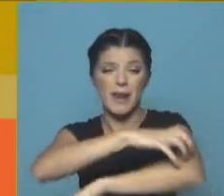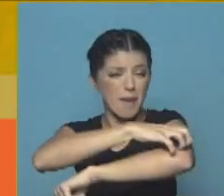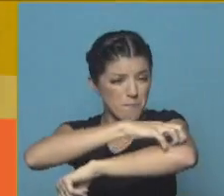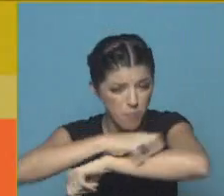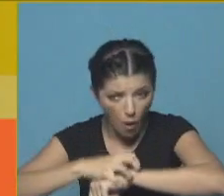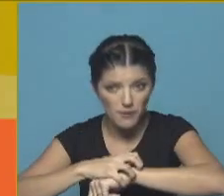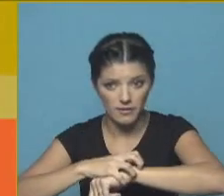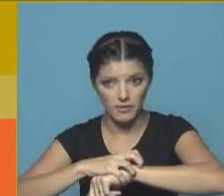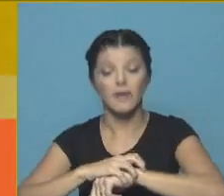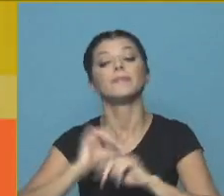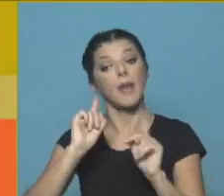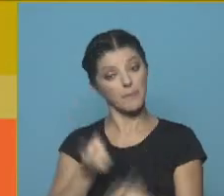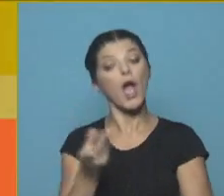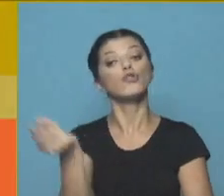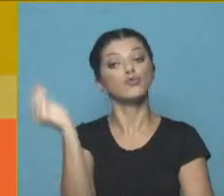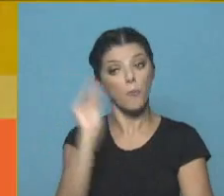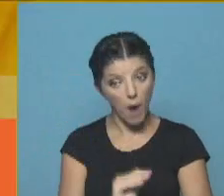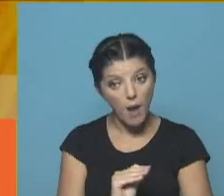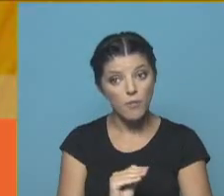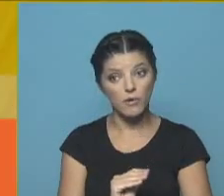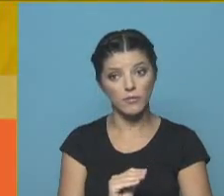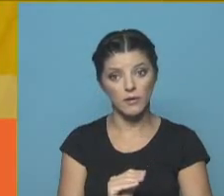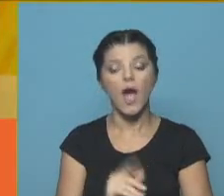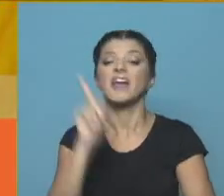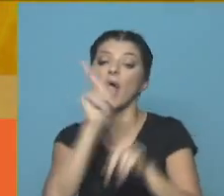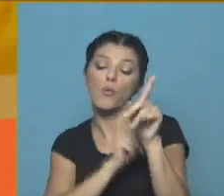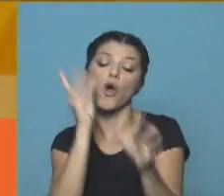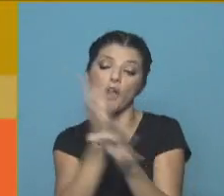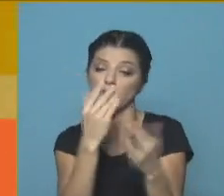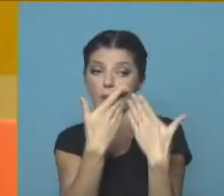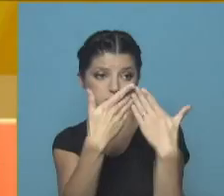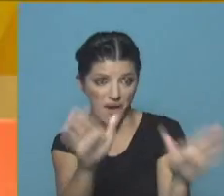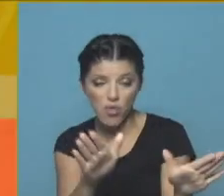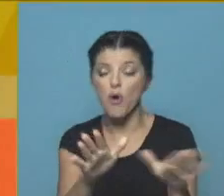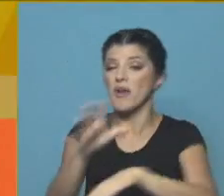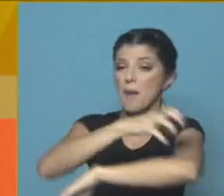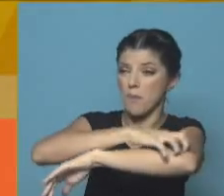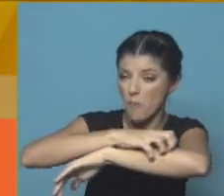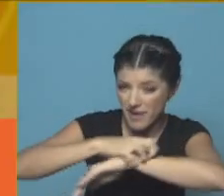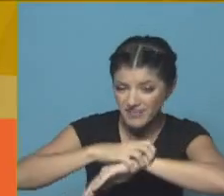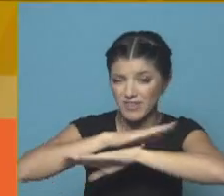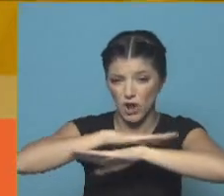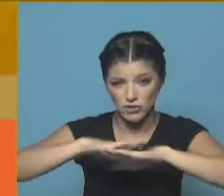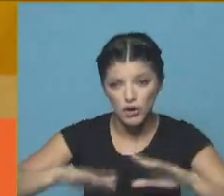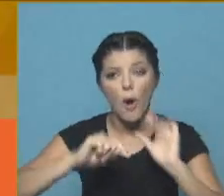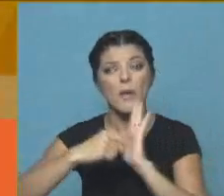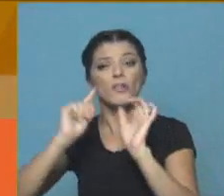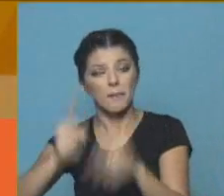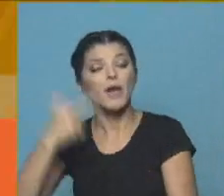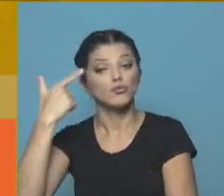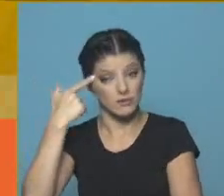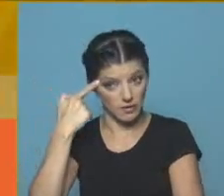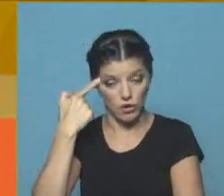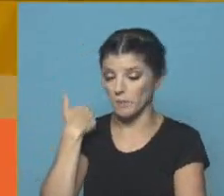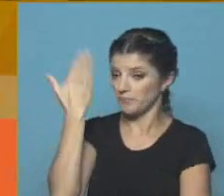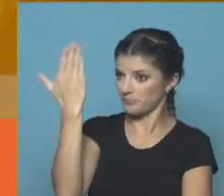Argentina, agregando también lo que puede llegar a ser deserción escolar, pobreza infantil, pero también nivel de suicidio. Al lado